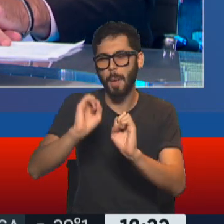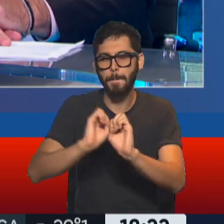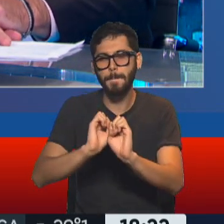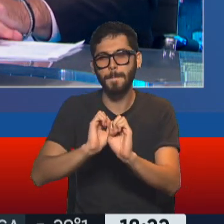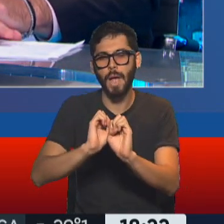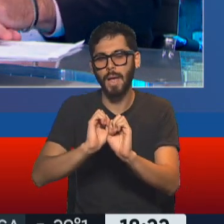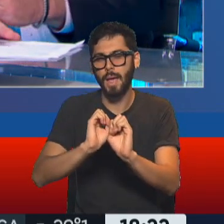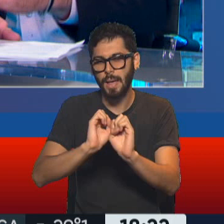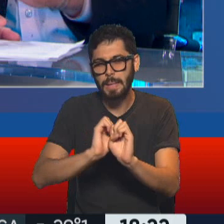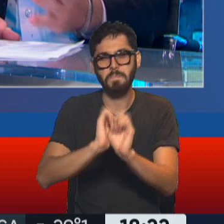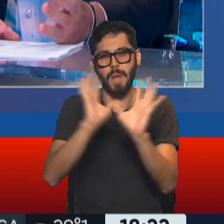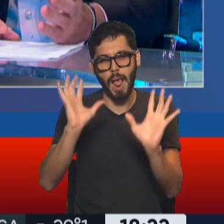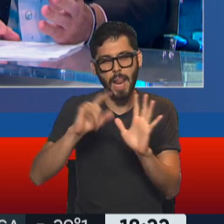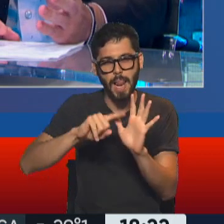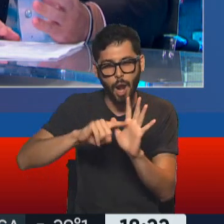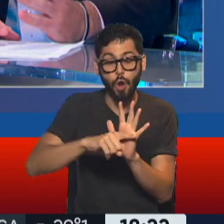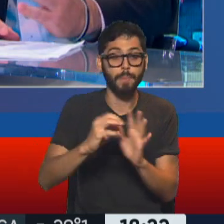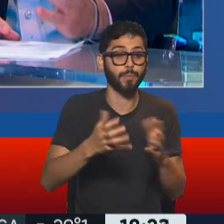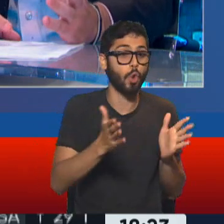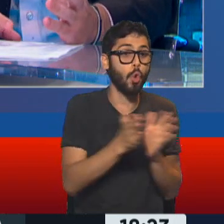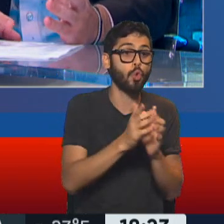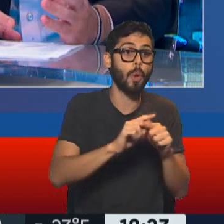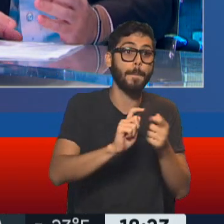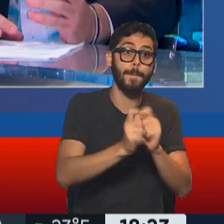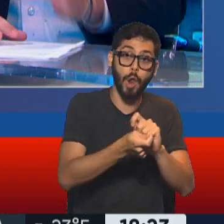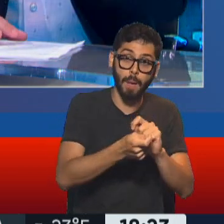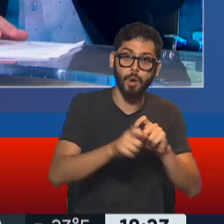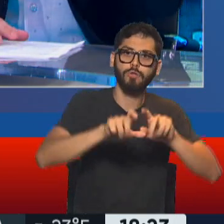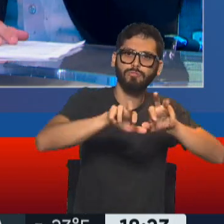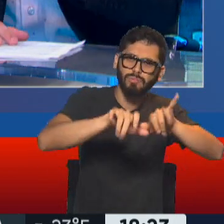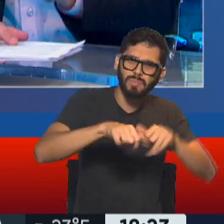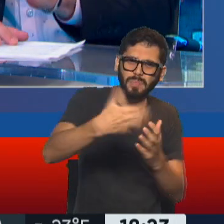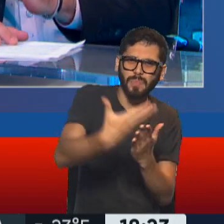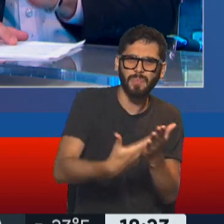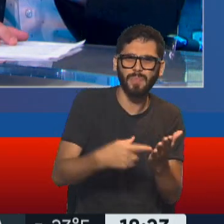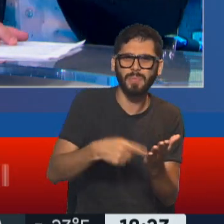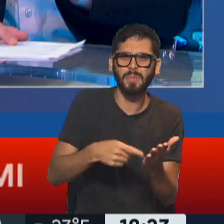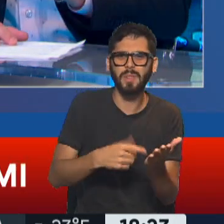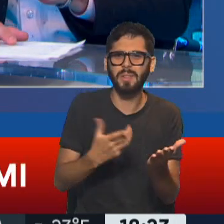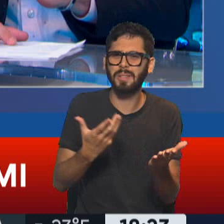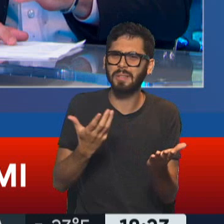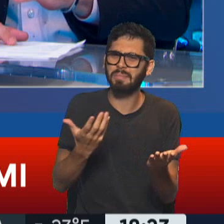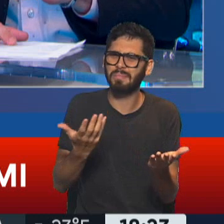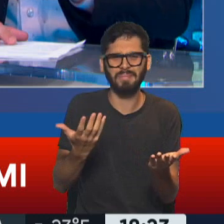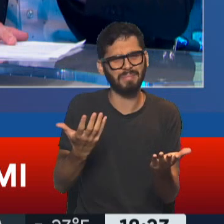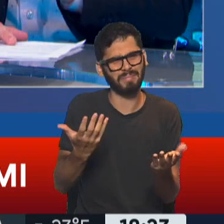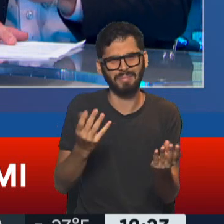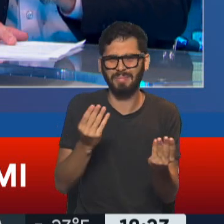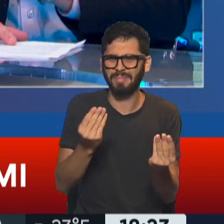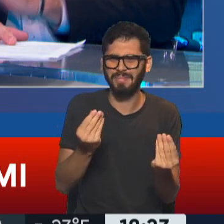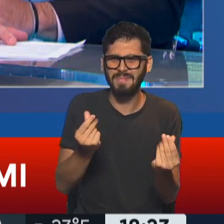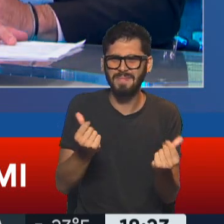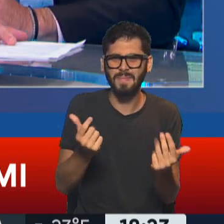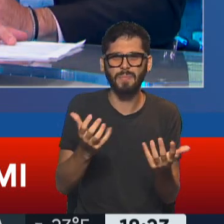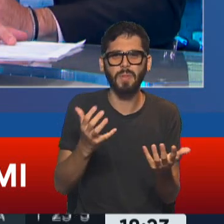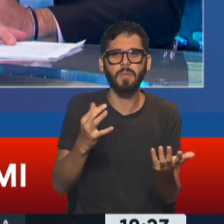de profundidad, pero digamos, Juntos por el Cambio emitió un comunicado muy lavado. Y cuando digo muy lavado, no lo estoy diciendo ni siquiera